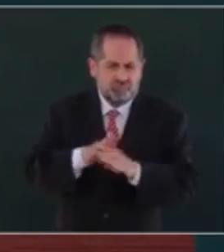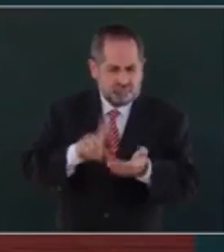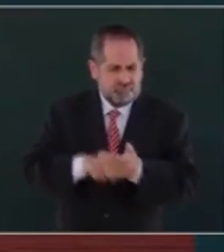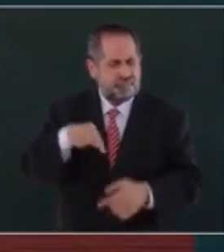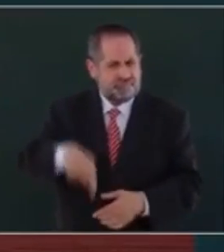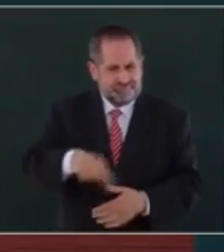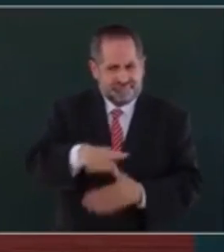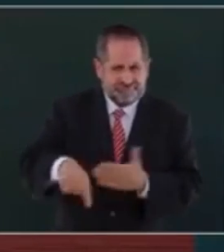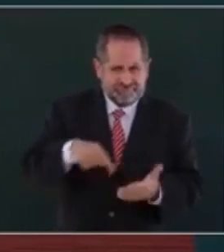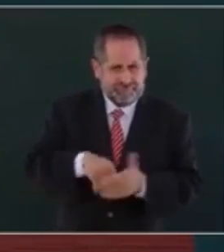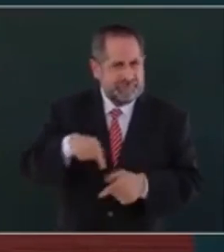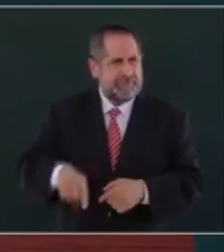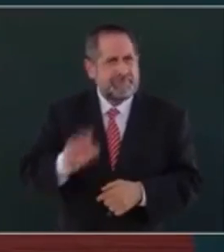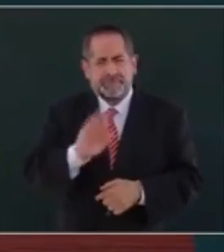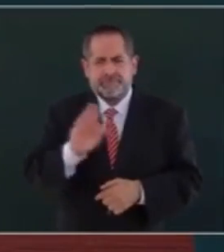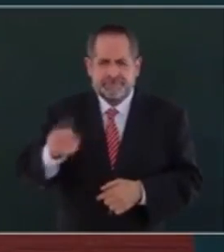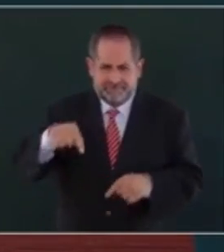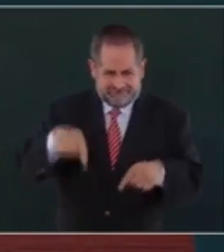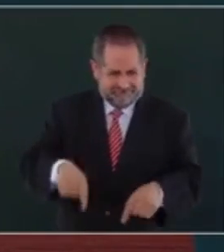aquí y en esta fecha